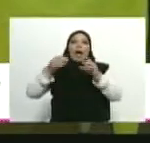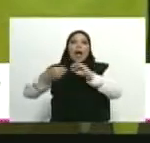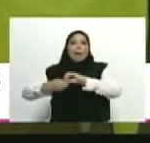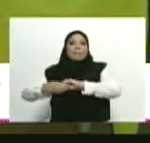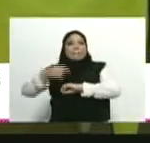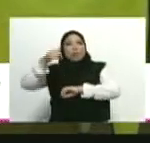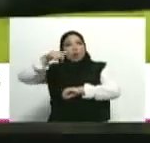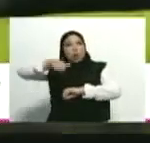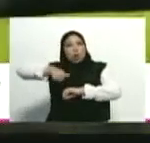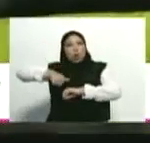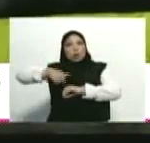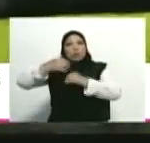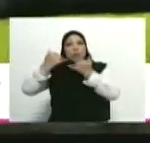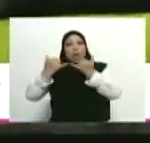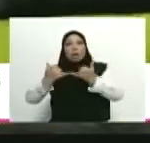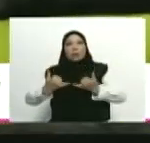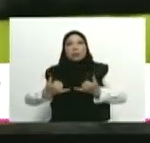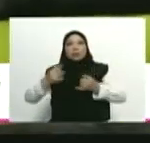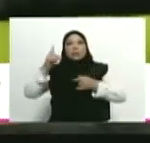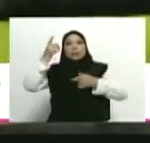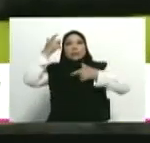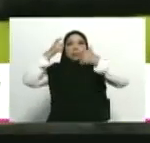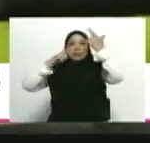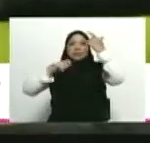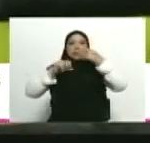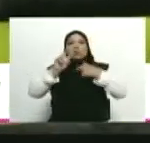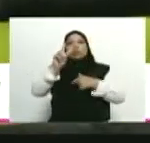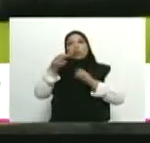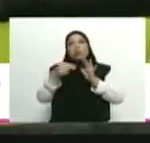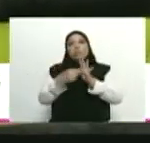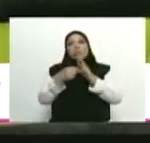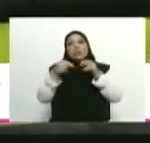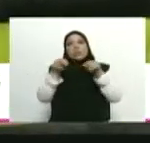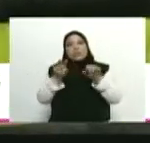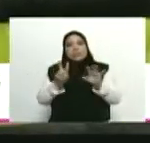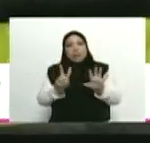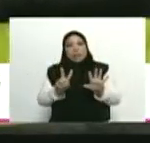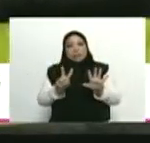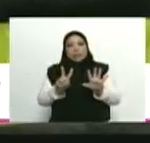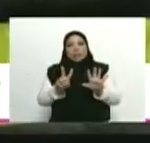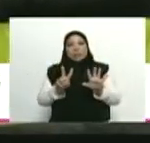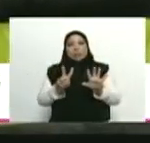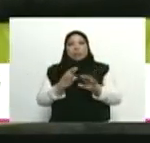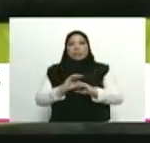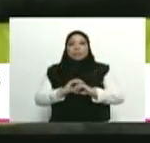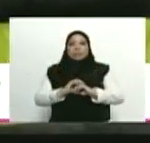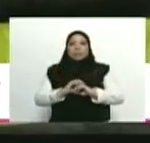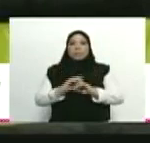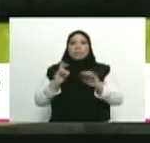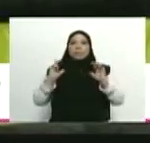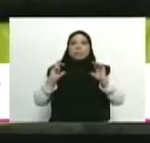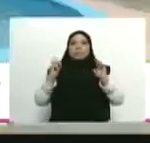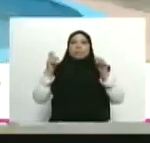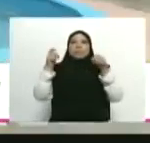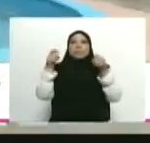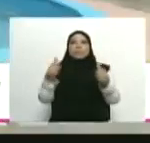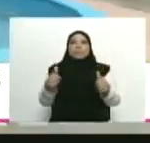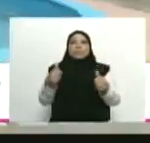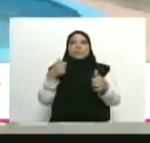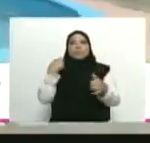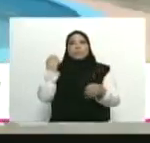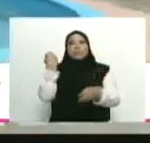hoy... Y justamente el comandante Hugo Chávez en el año 2007 reinauguró ese espacio